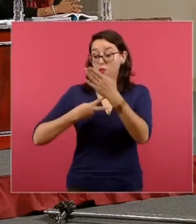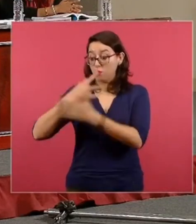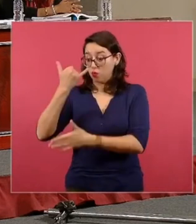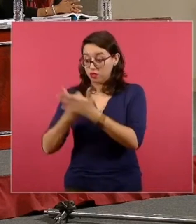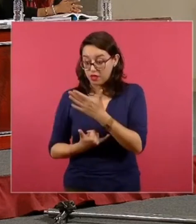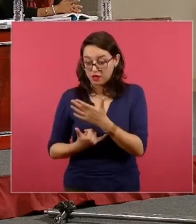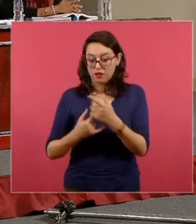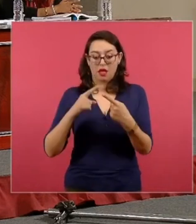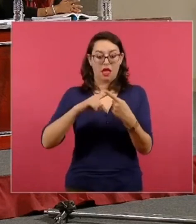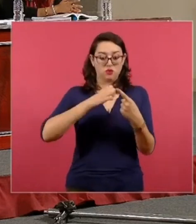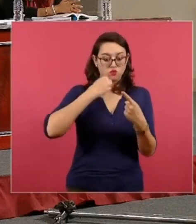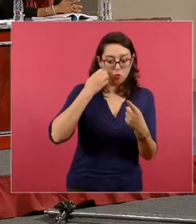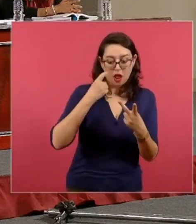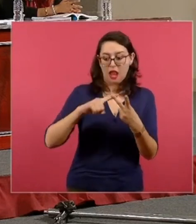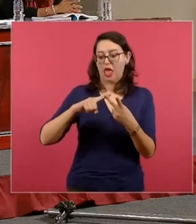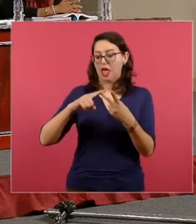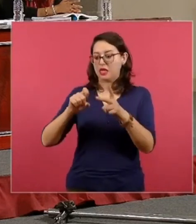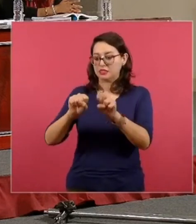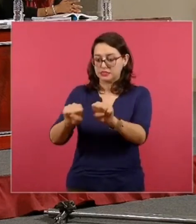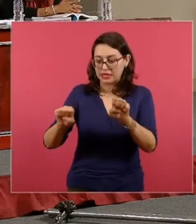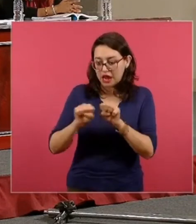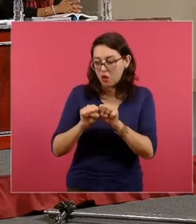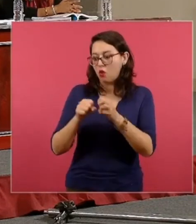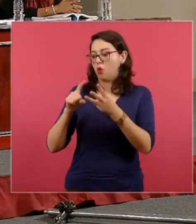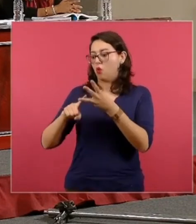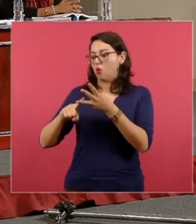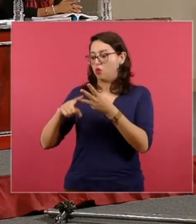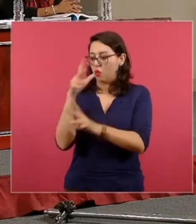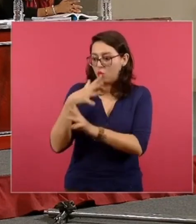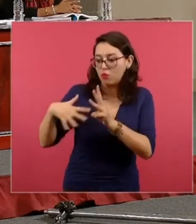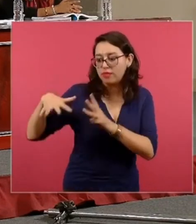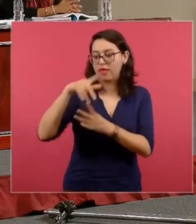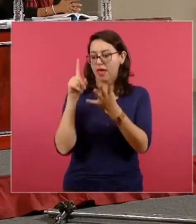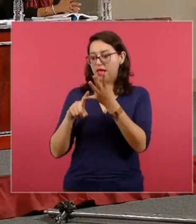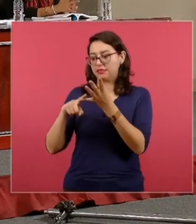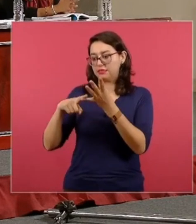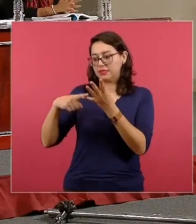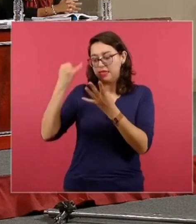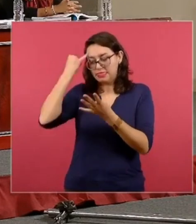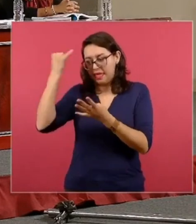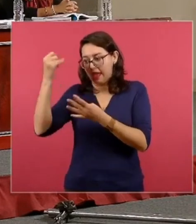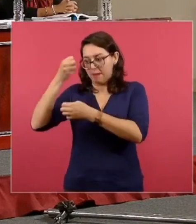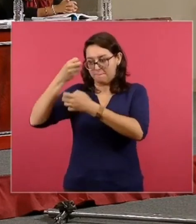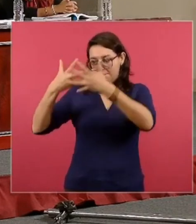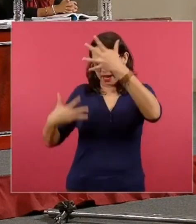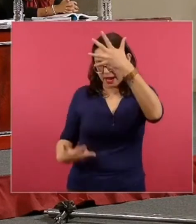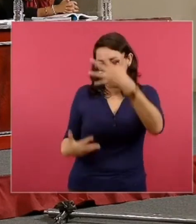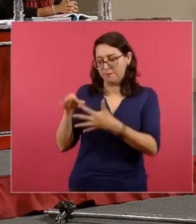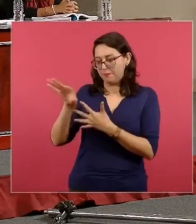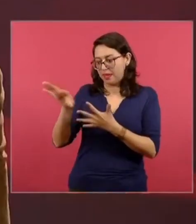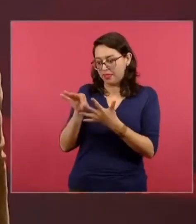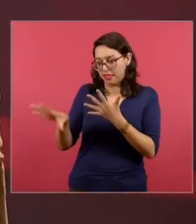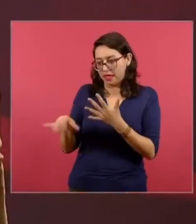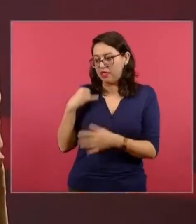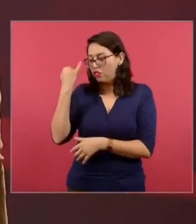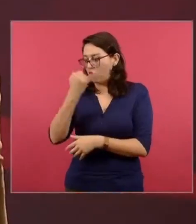escuela, de comunidad, más el libro de múltiples saberes y el libro de